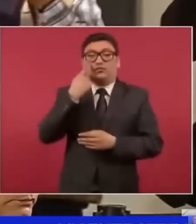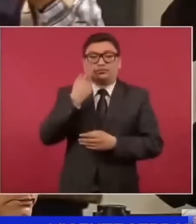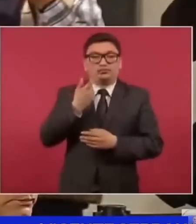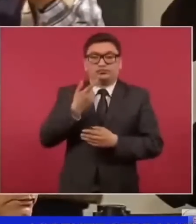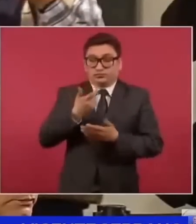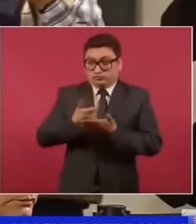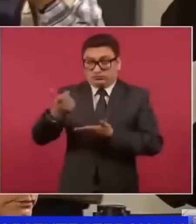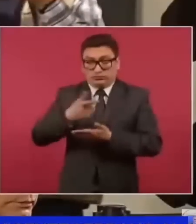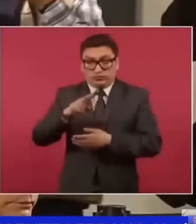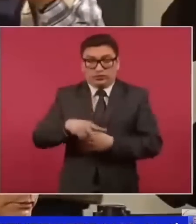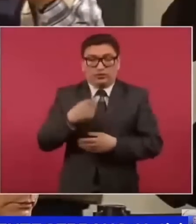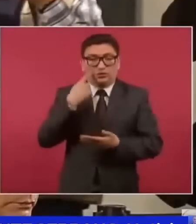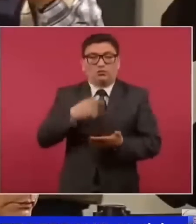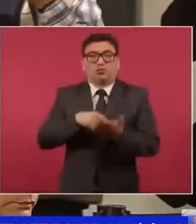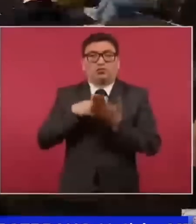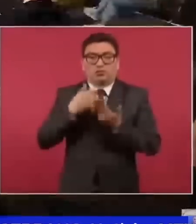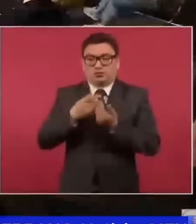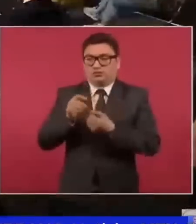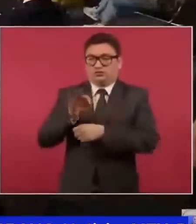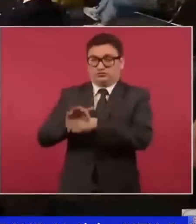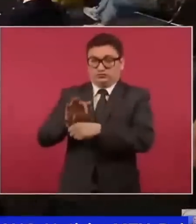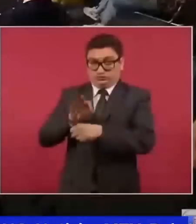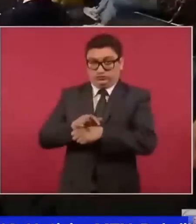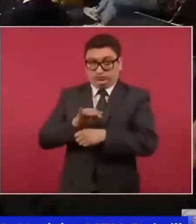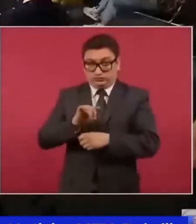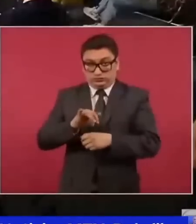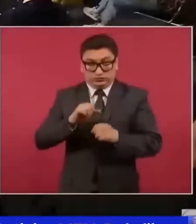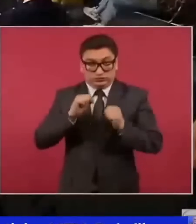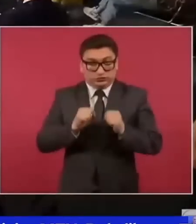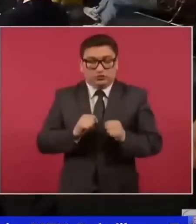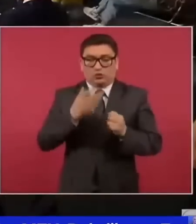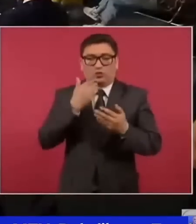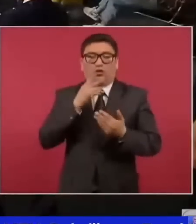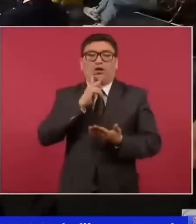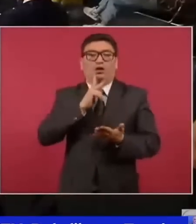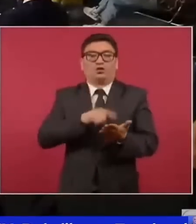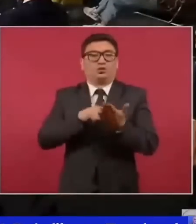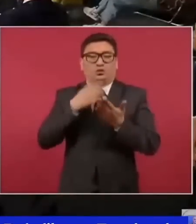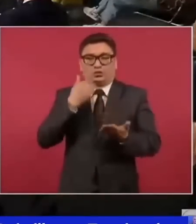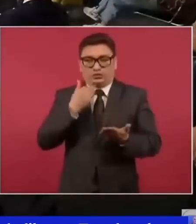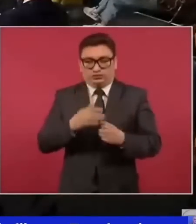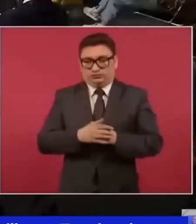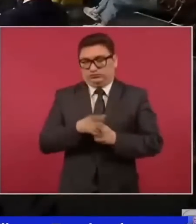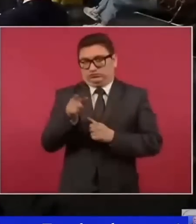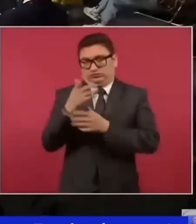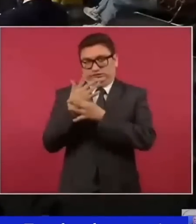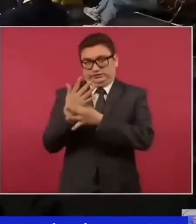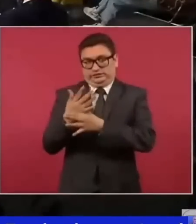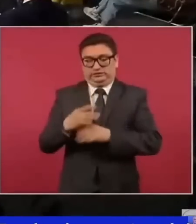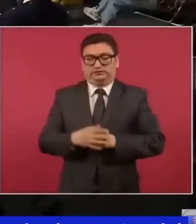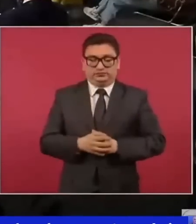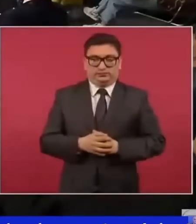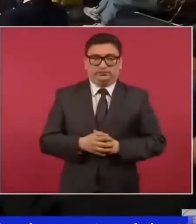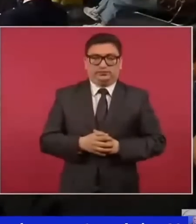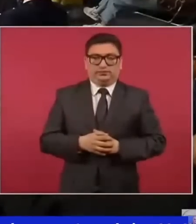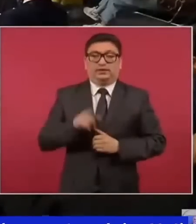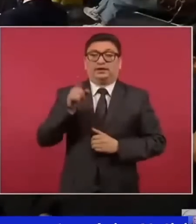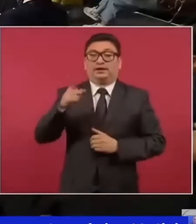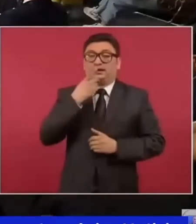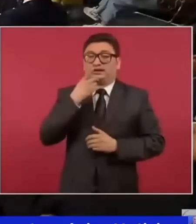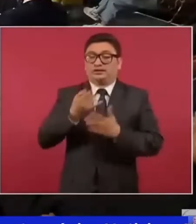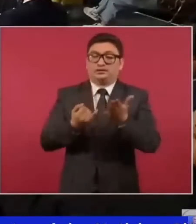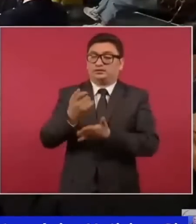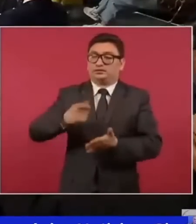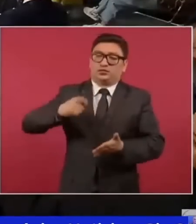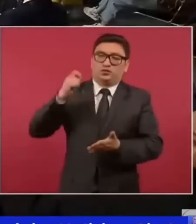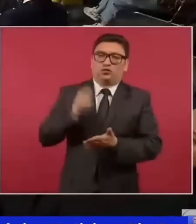ello. ¿Protegió al Cártel del Pacífico? Tampoco hay evidencia. Dice que lo declararon culpable no a